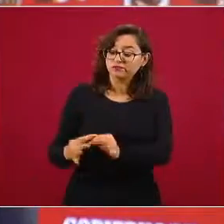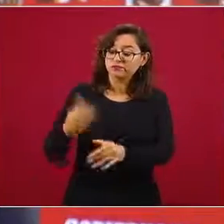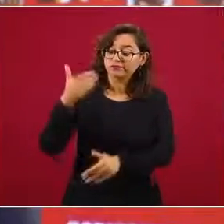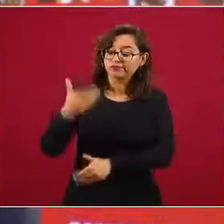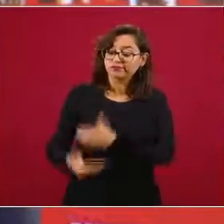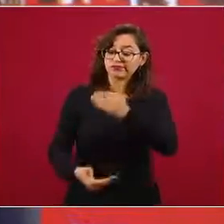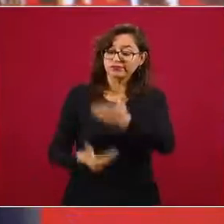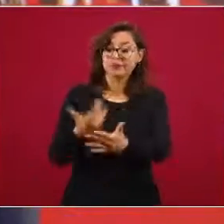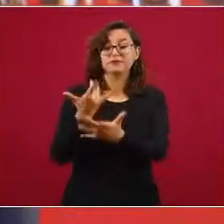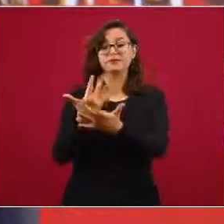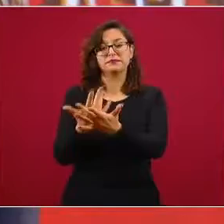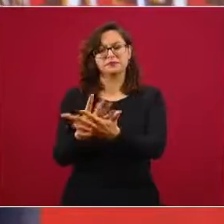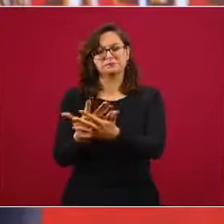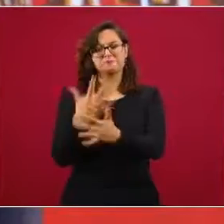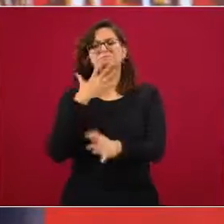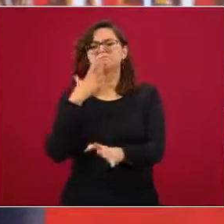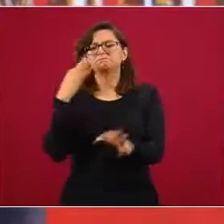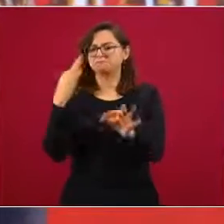a profundidad,